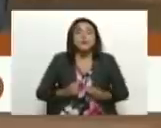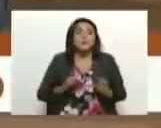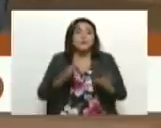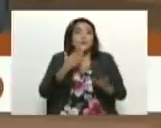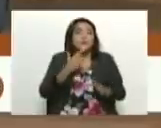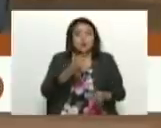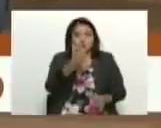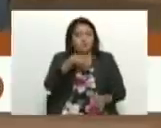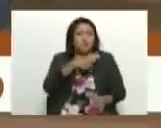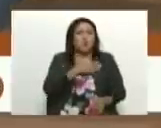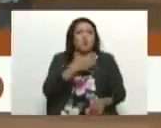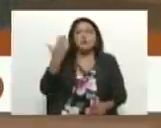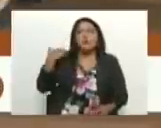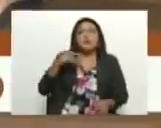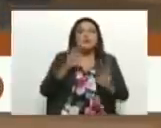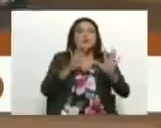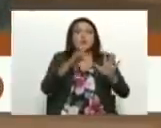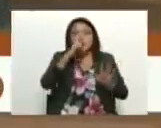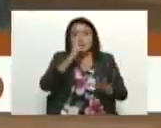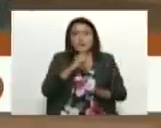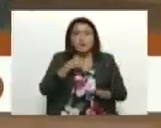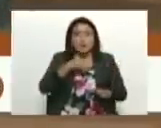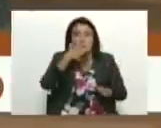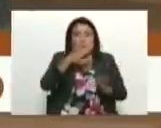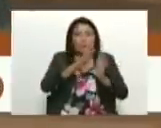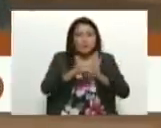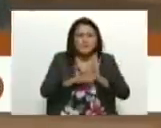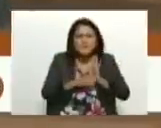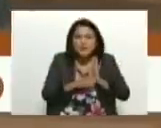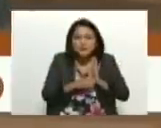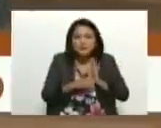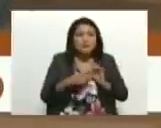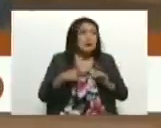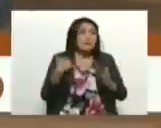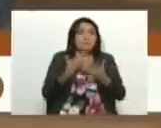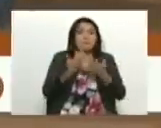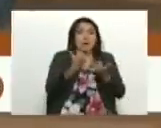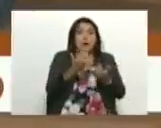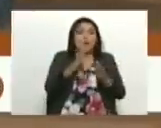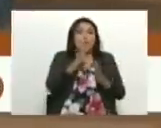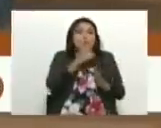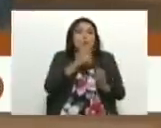hace 10 años y fui corrupto y me curé. Te curaste.